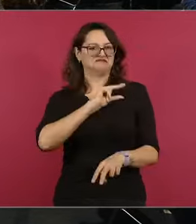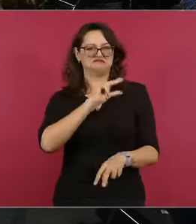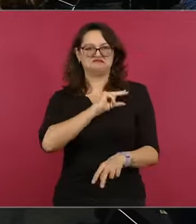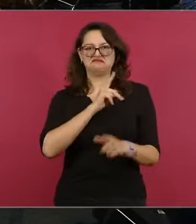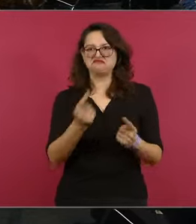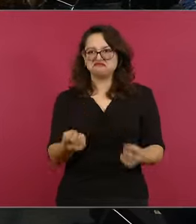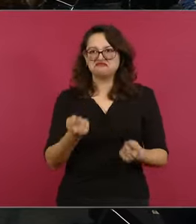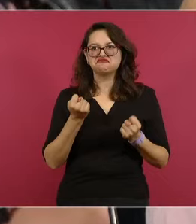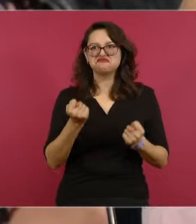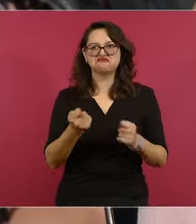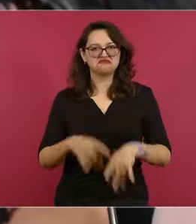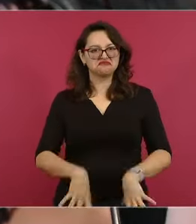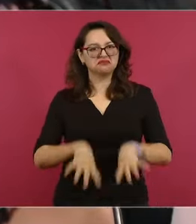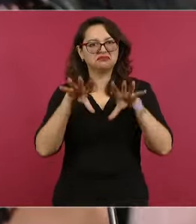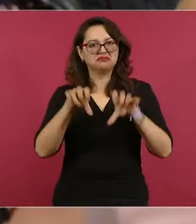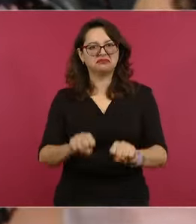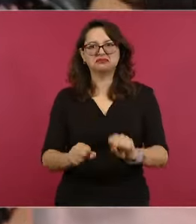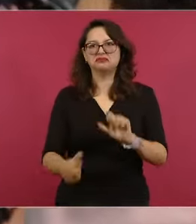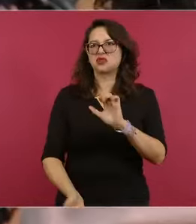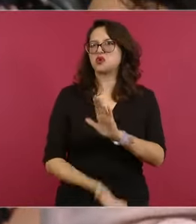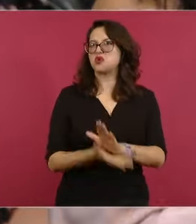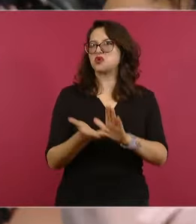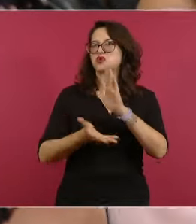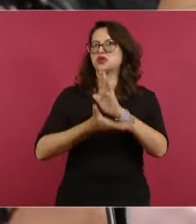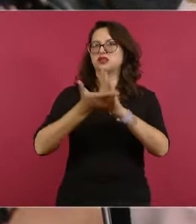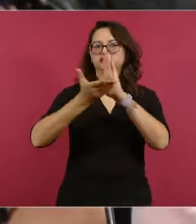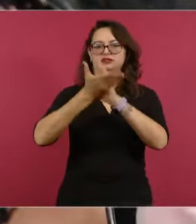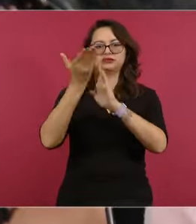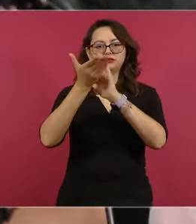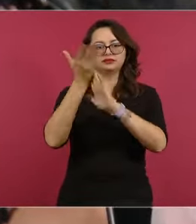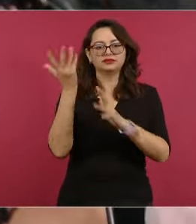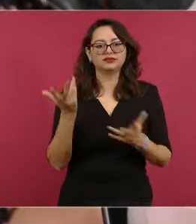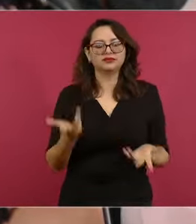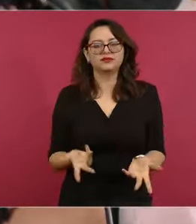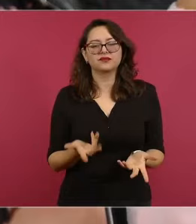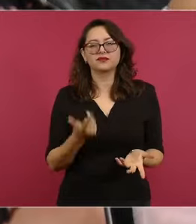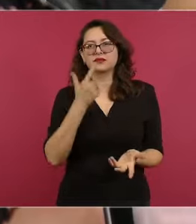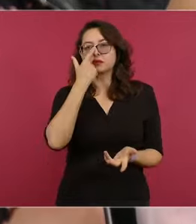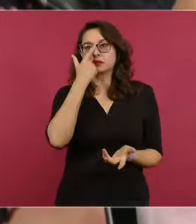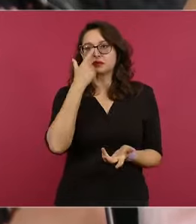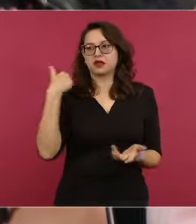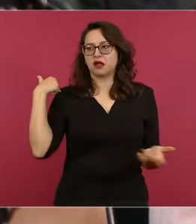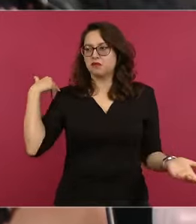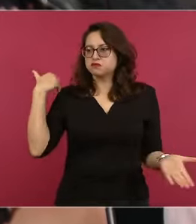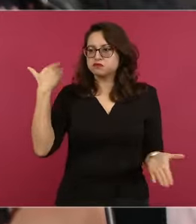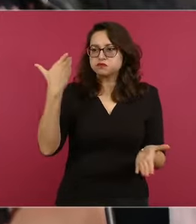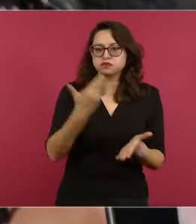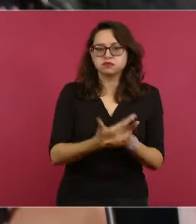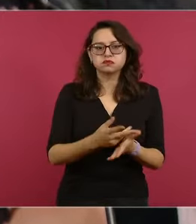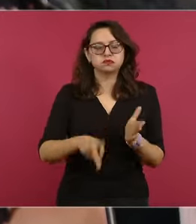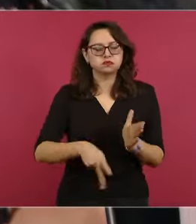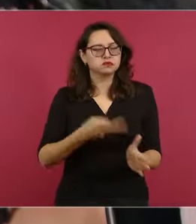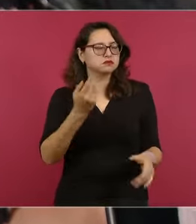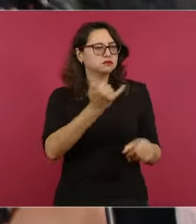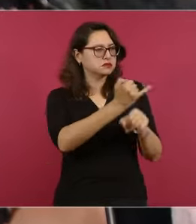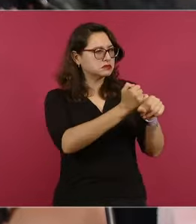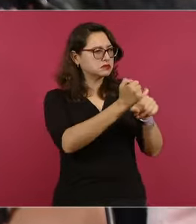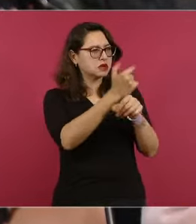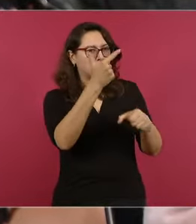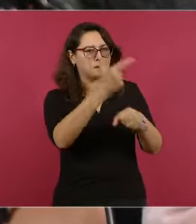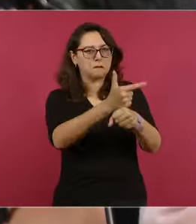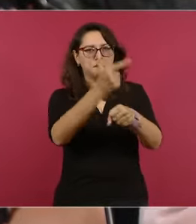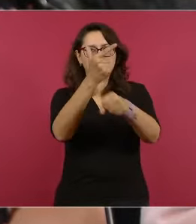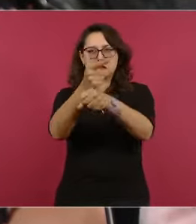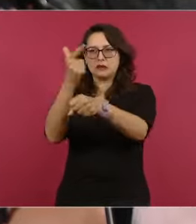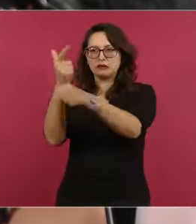Las propias edificaciones de las que le he dado cuenta desde la primera vez el derrumbe que hubo y que le he dado secuencia a esto, pues ahí